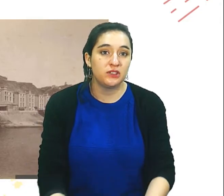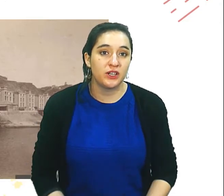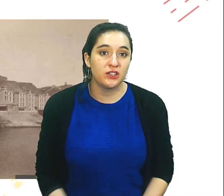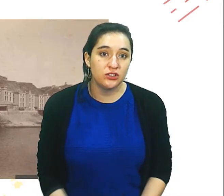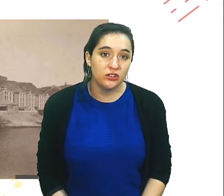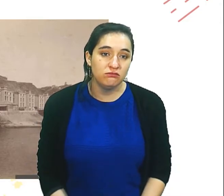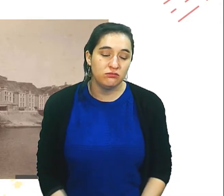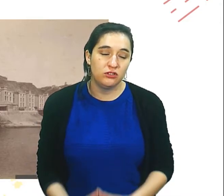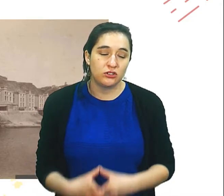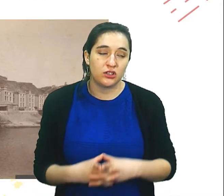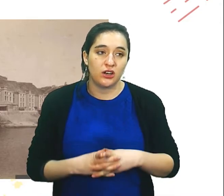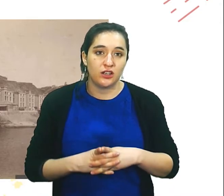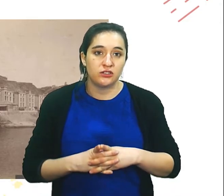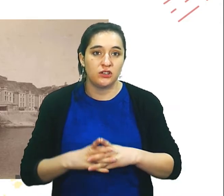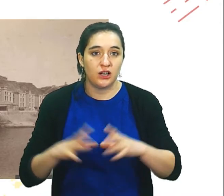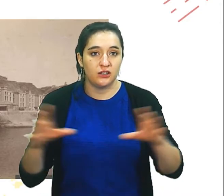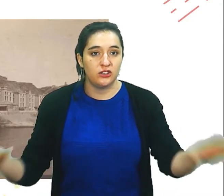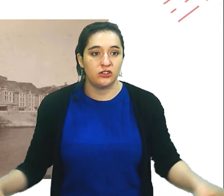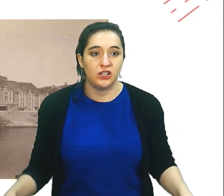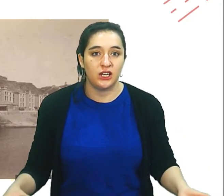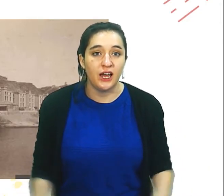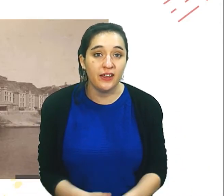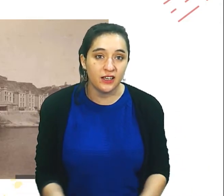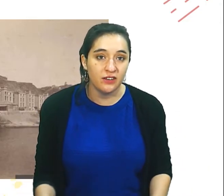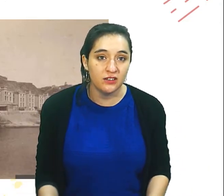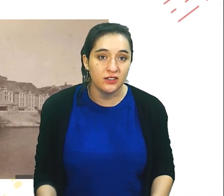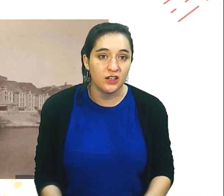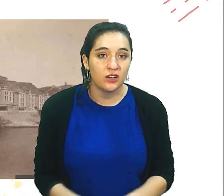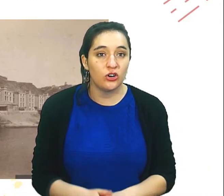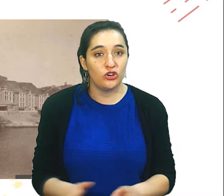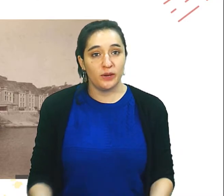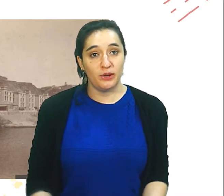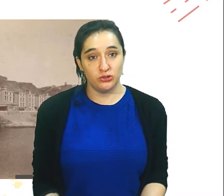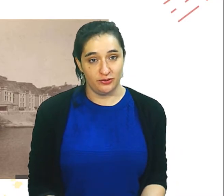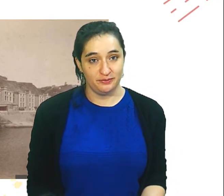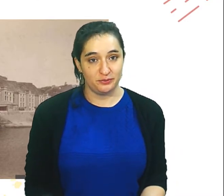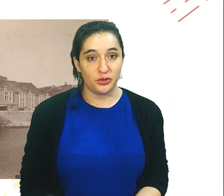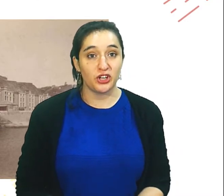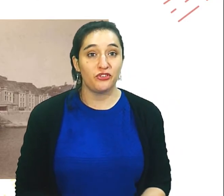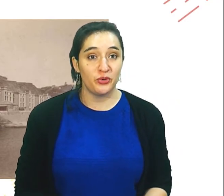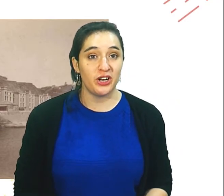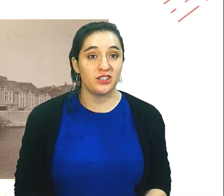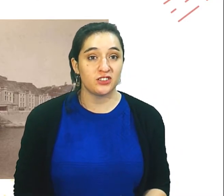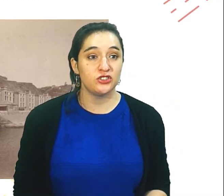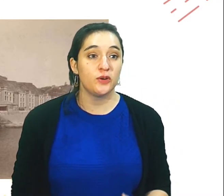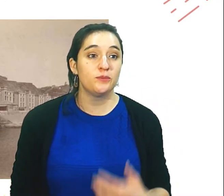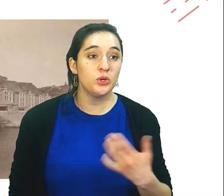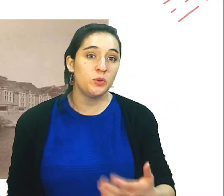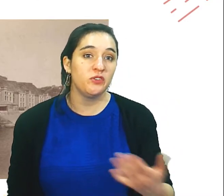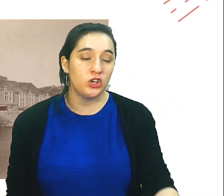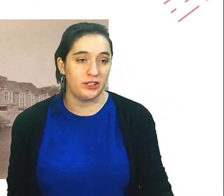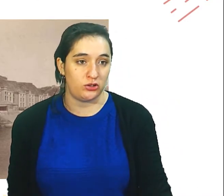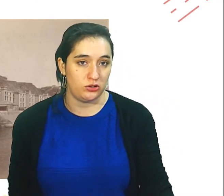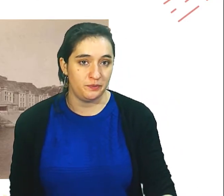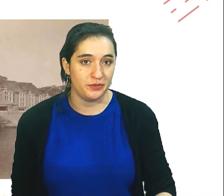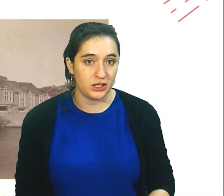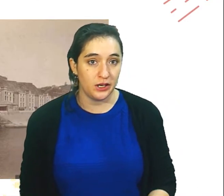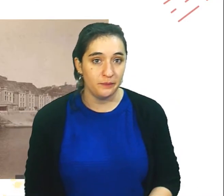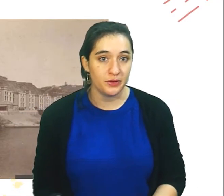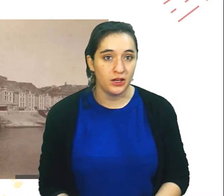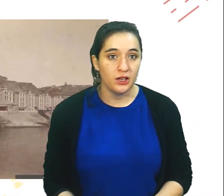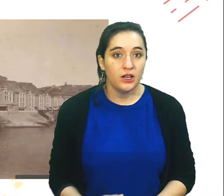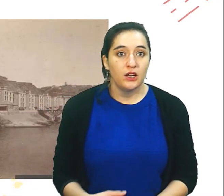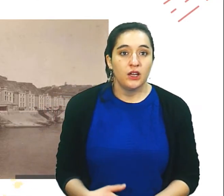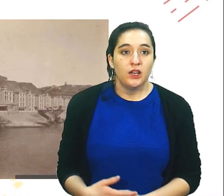de pacificación no se relaciona y no tiene nada que ver con lo que pasó, porque fue un ejercicio muy, muy violento,